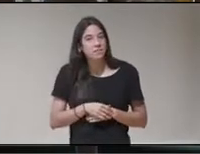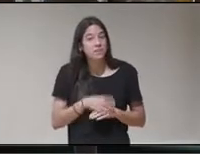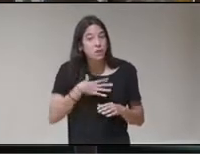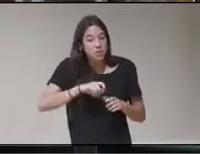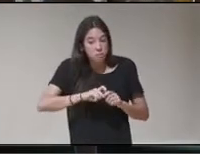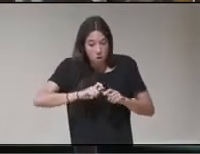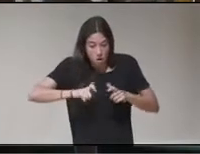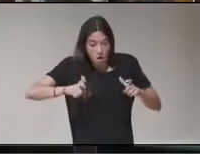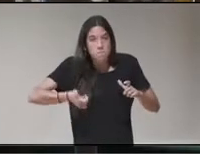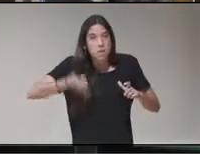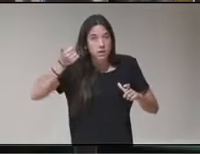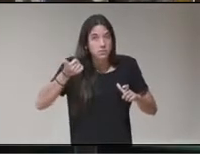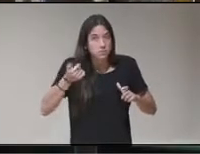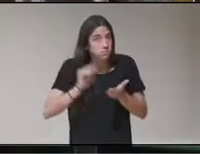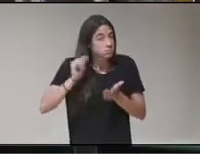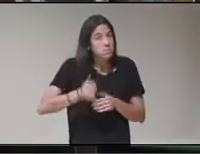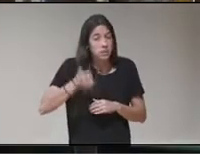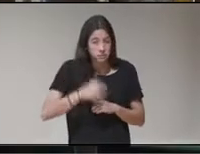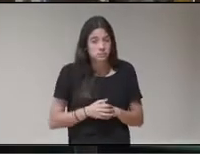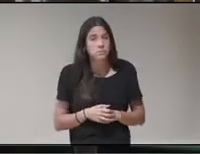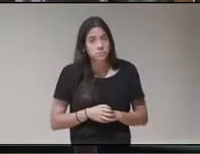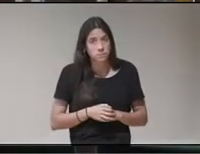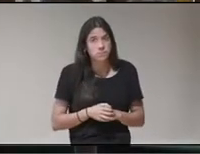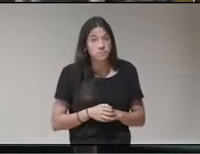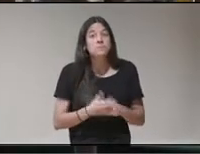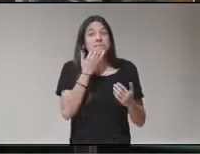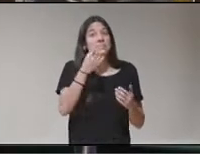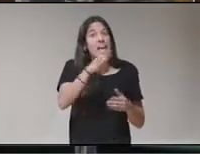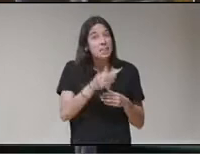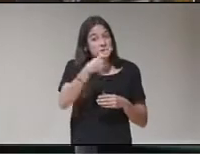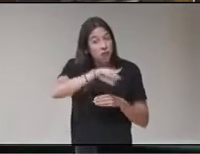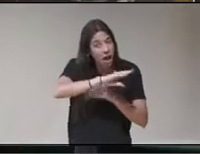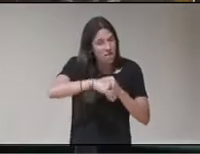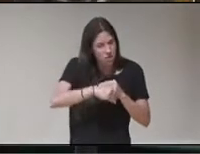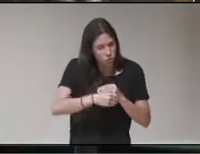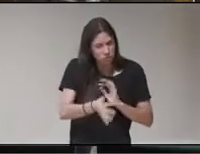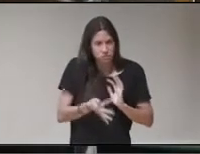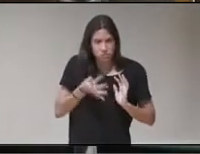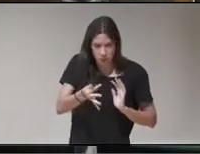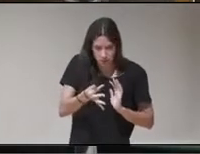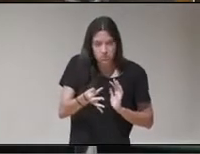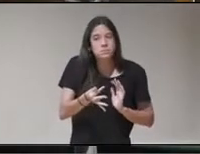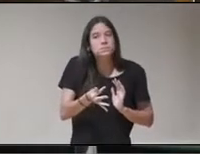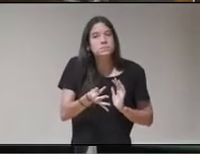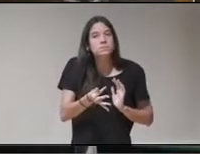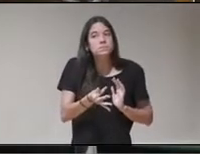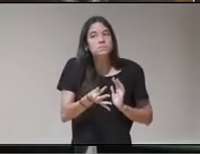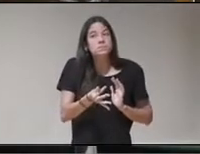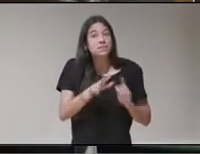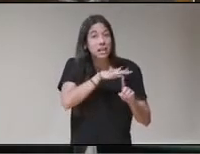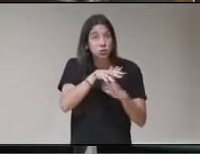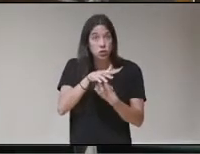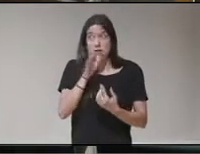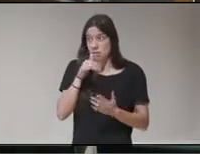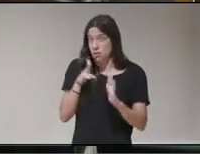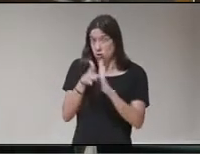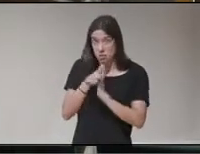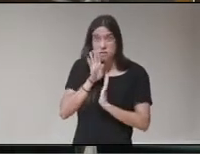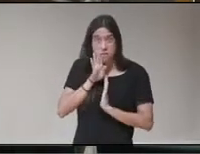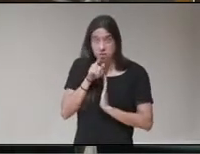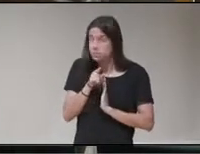y multiplicarse mucho más deprisa. Si a eso le añadimos además que en las condiciones estas que os estoy